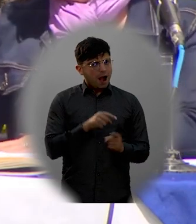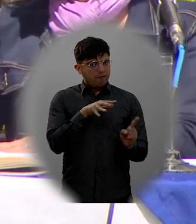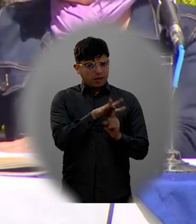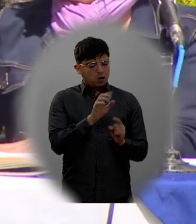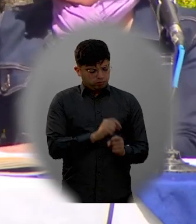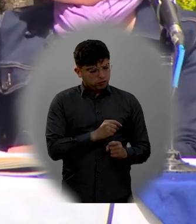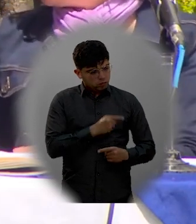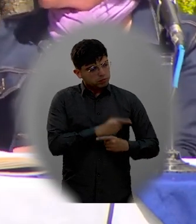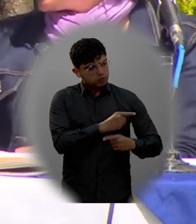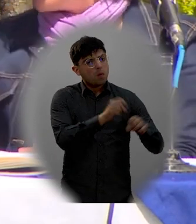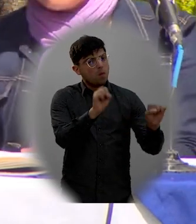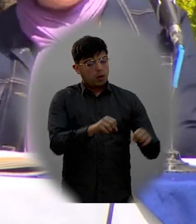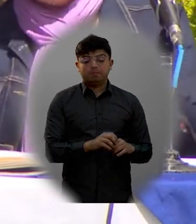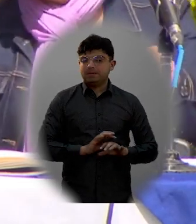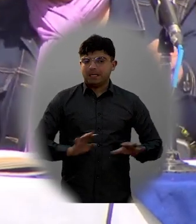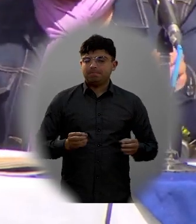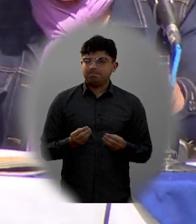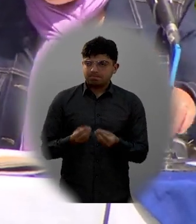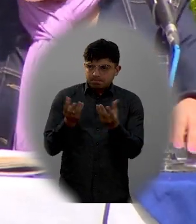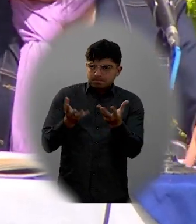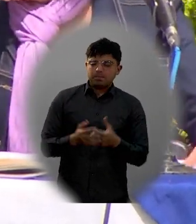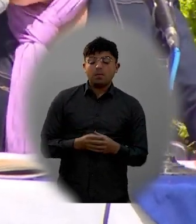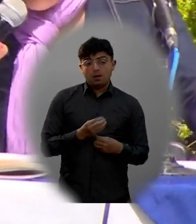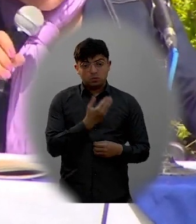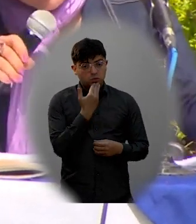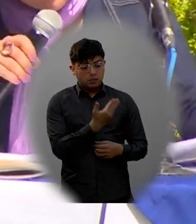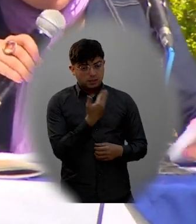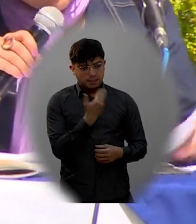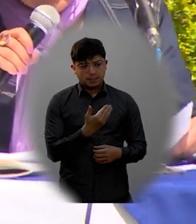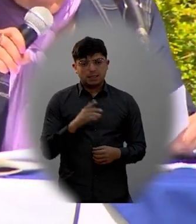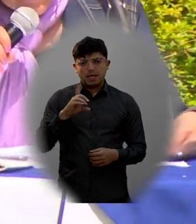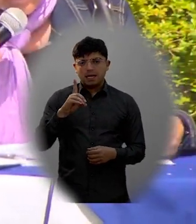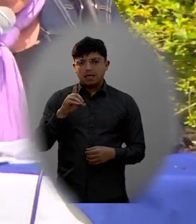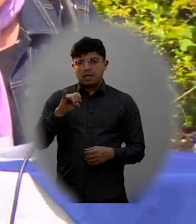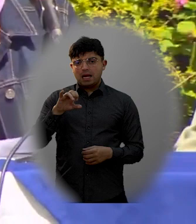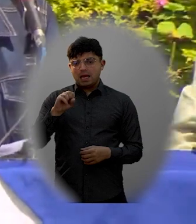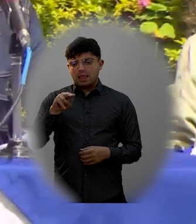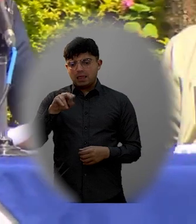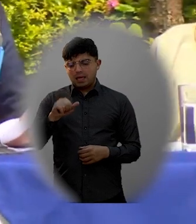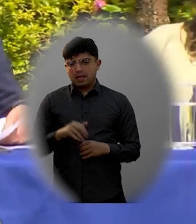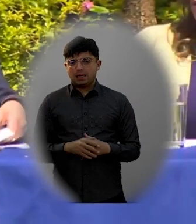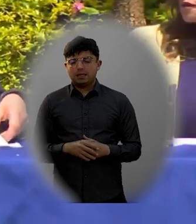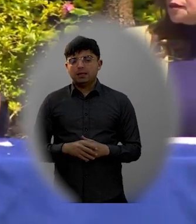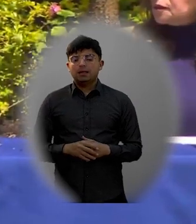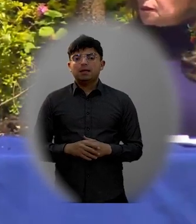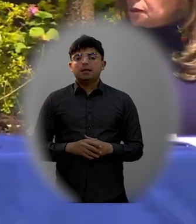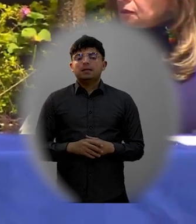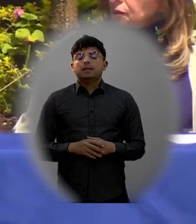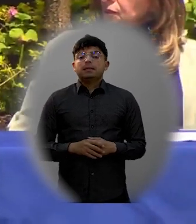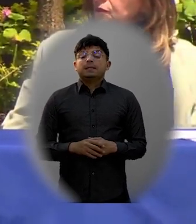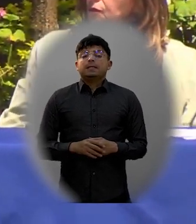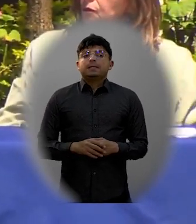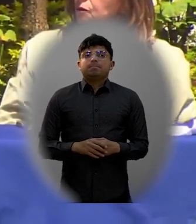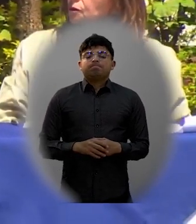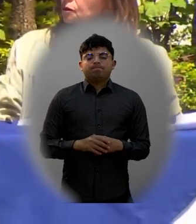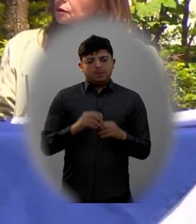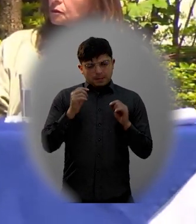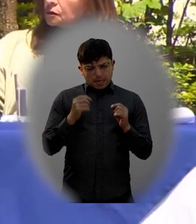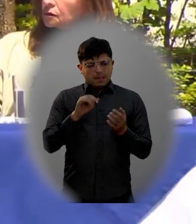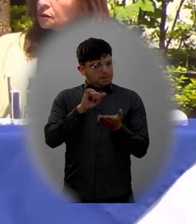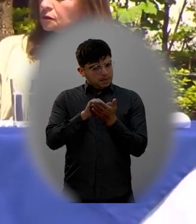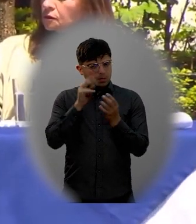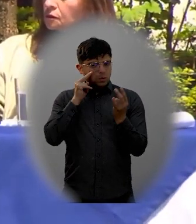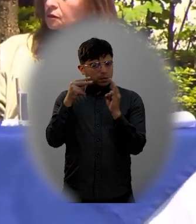ahí lo dejo por ahora. Muchas gracias. Gracias, Diana. Bien, en esa misma, digamos,